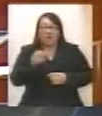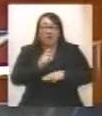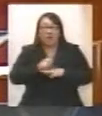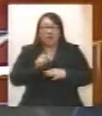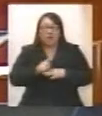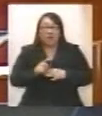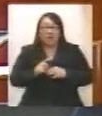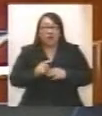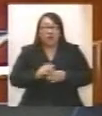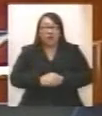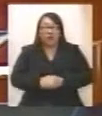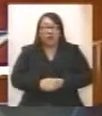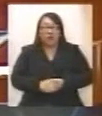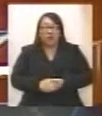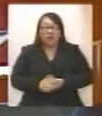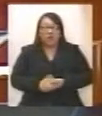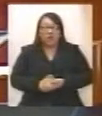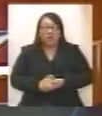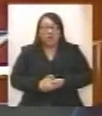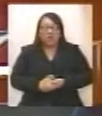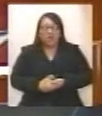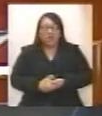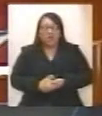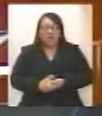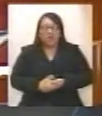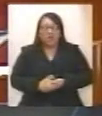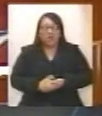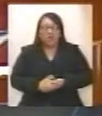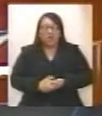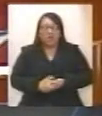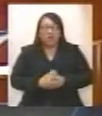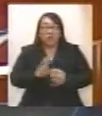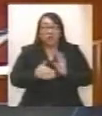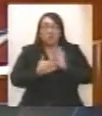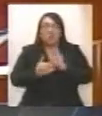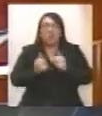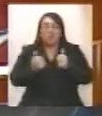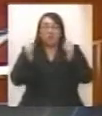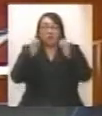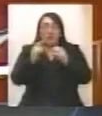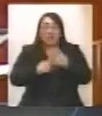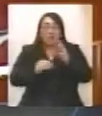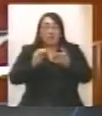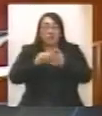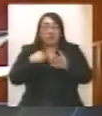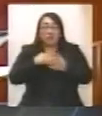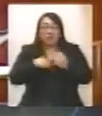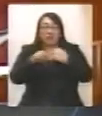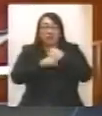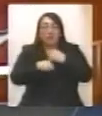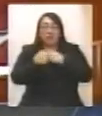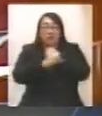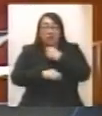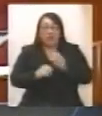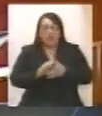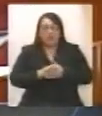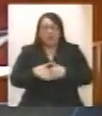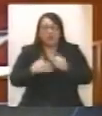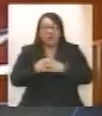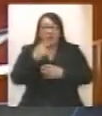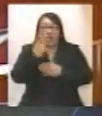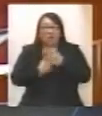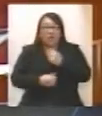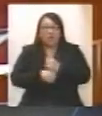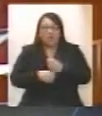desarrollo sostenible. Esta es una muestra de la buena imagen que proyecta nuestro país en el exterior y la